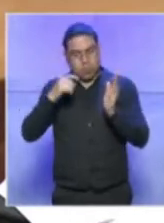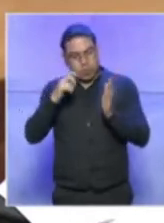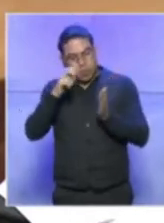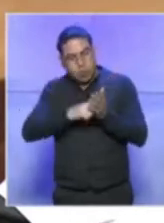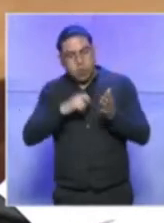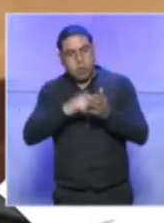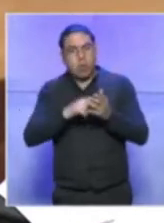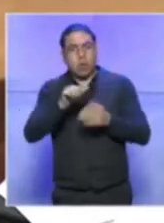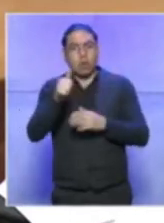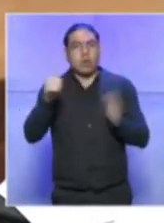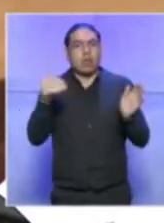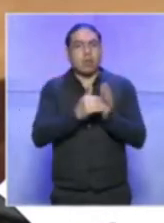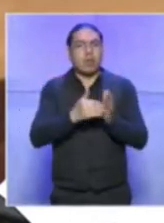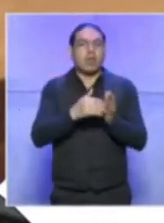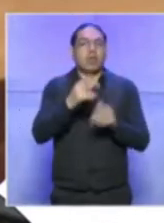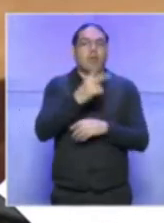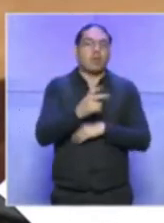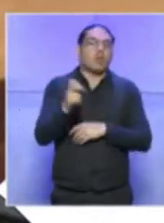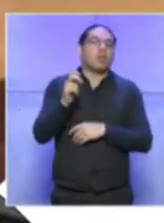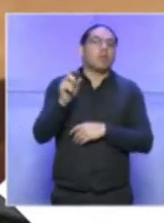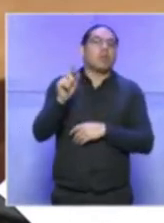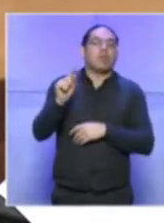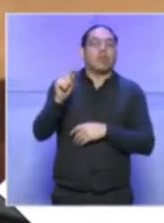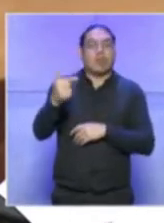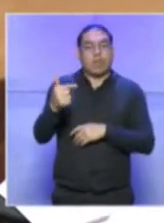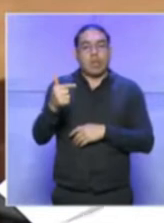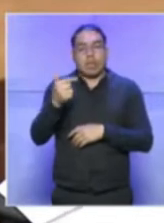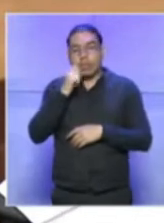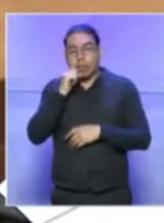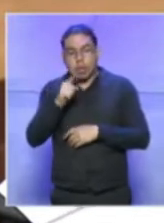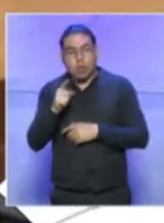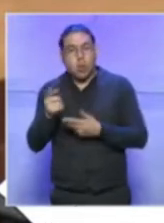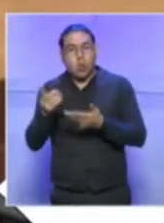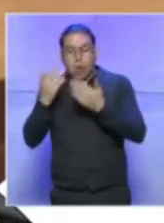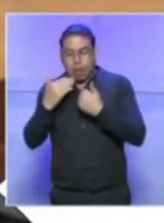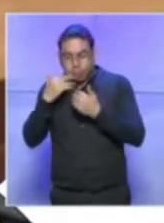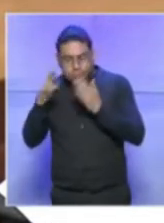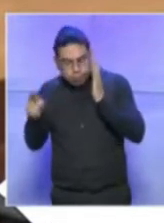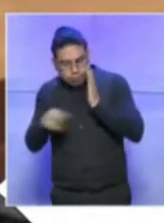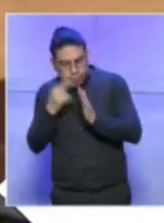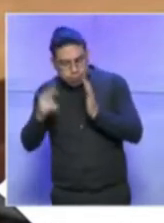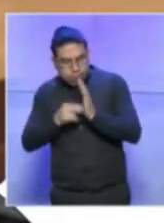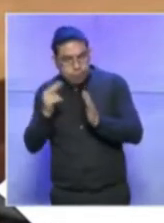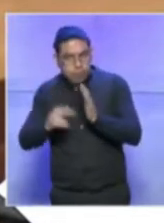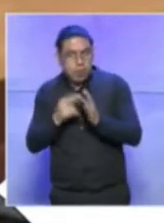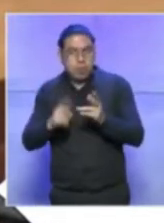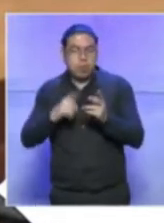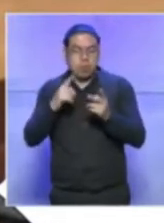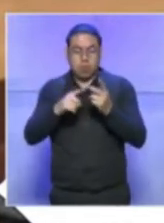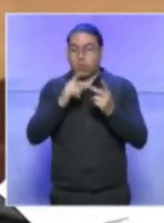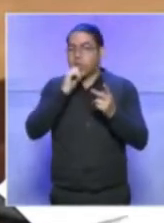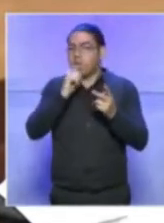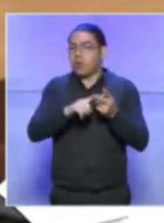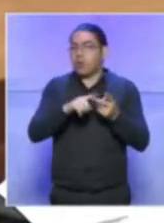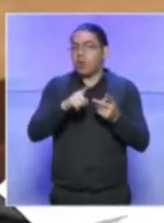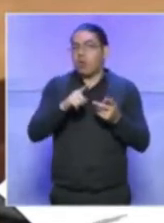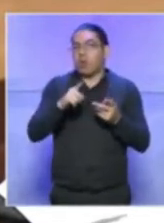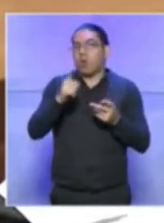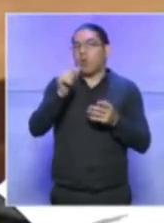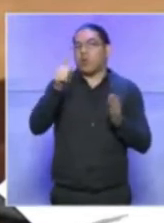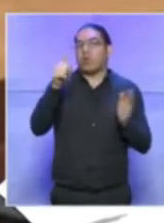y 11278 las demandas carecen de firma autógrafa en el recurso de reconsideración